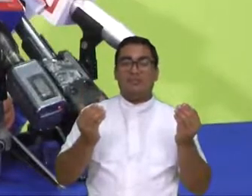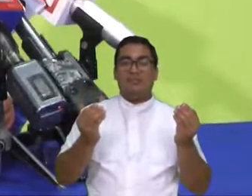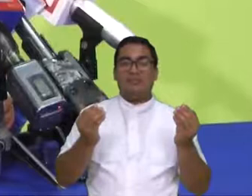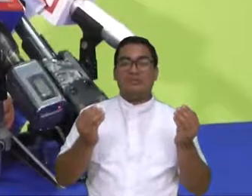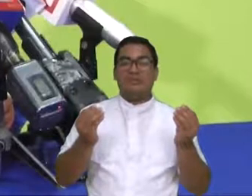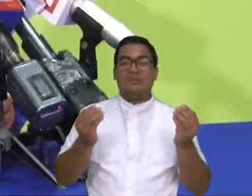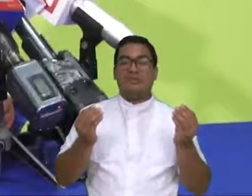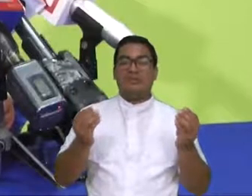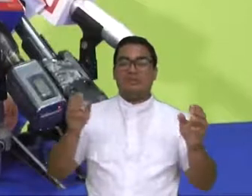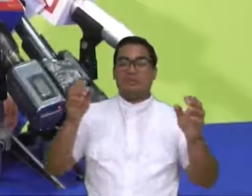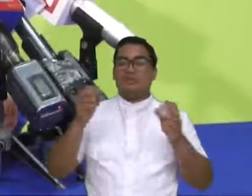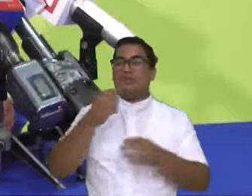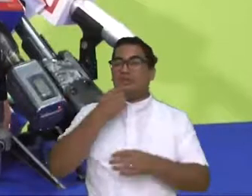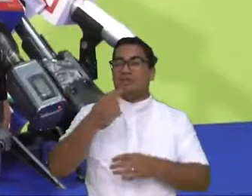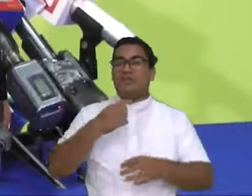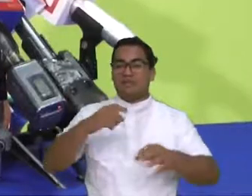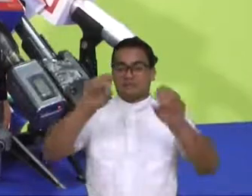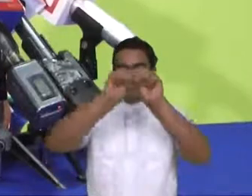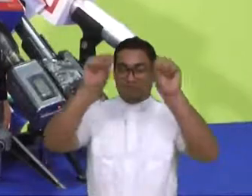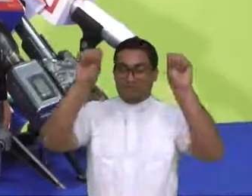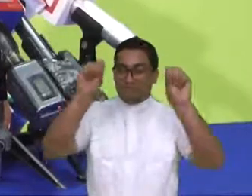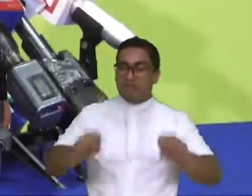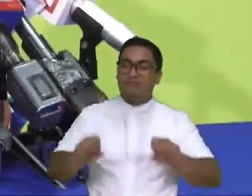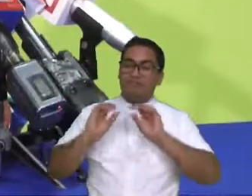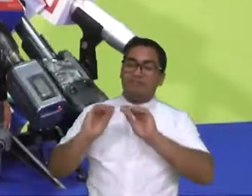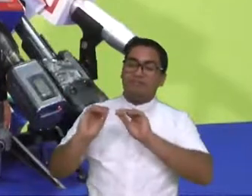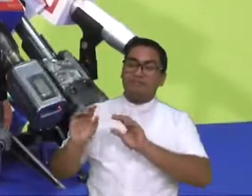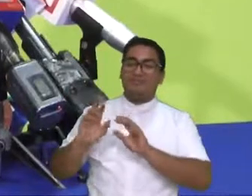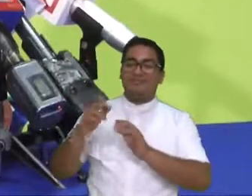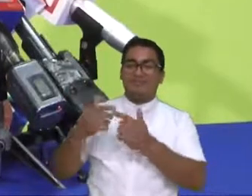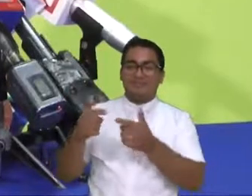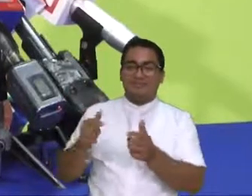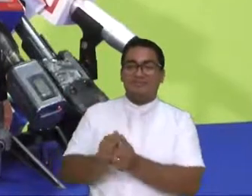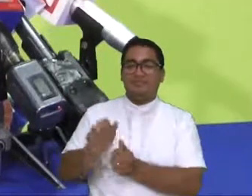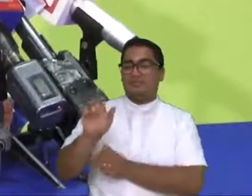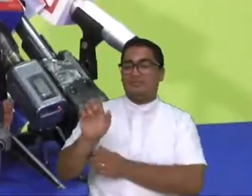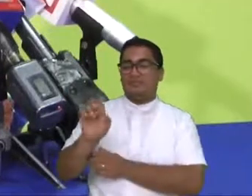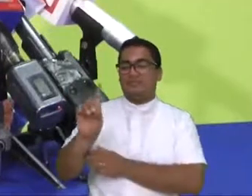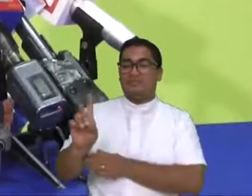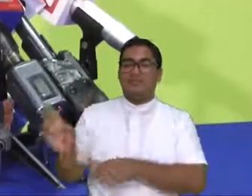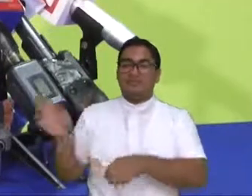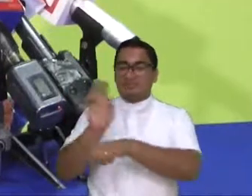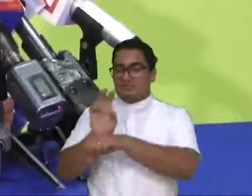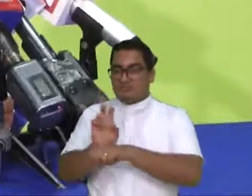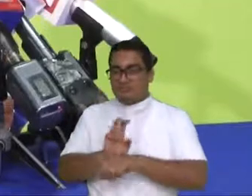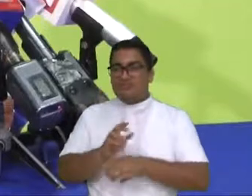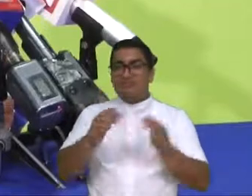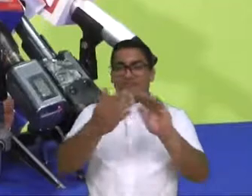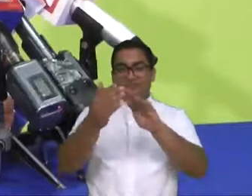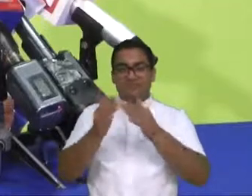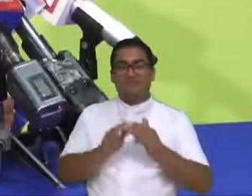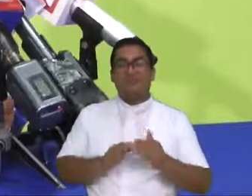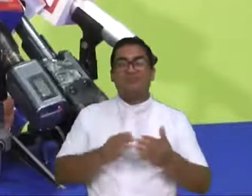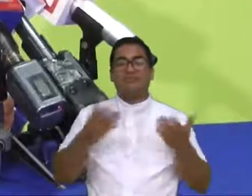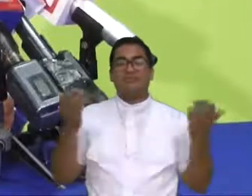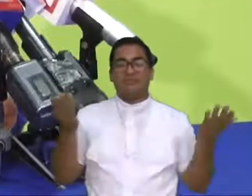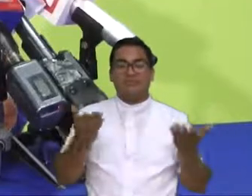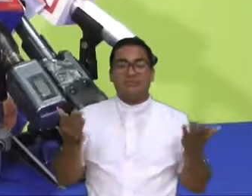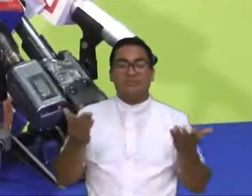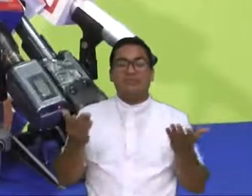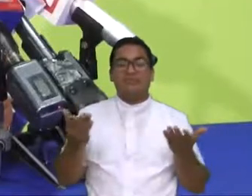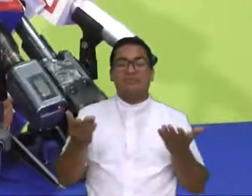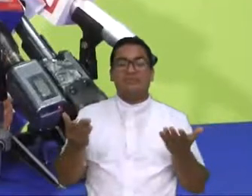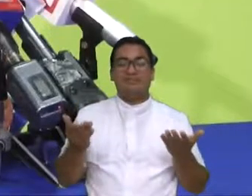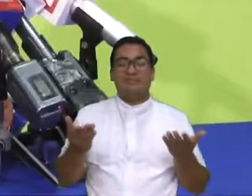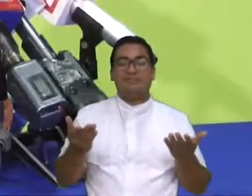se ha capacitado a las redes comunitarias con el objetivo también de apoyar la vigilancia comunitaria en este sentido. Ellos tienen que